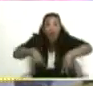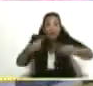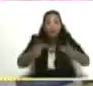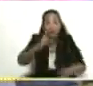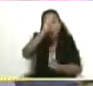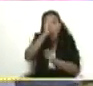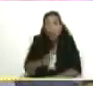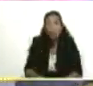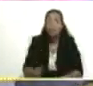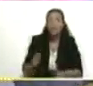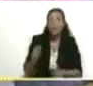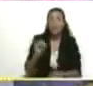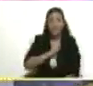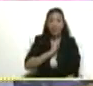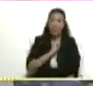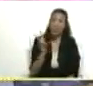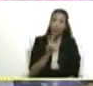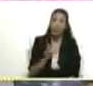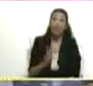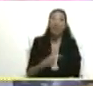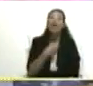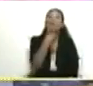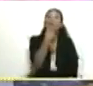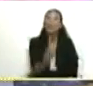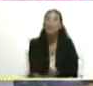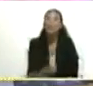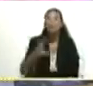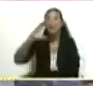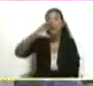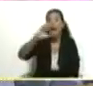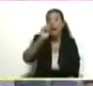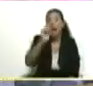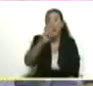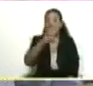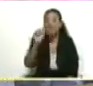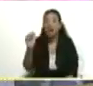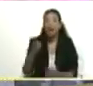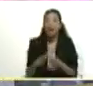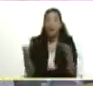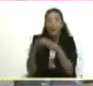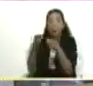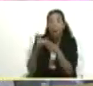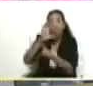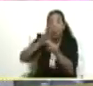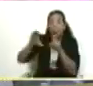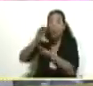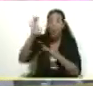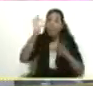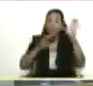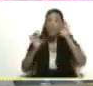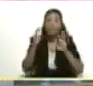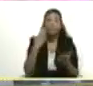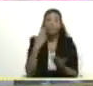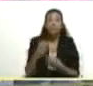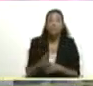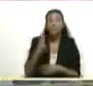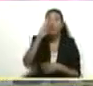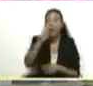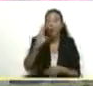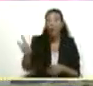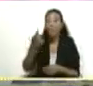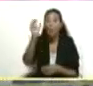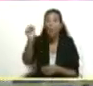en Carayaca, las voces risueñas de Carayaca, el grupo cultural y experimental Propatria, del